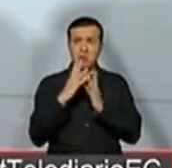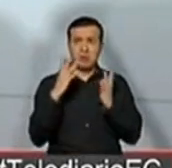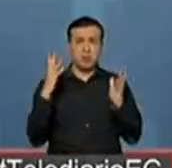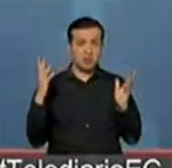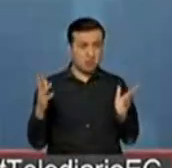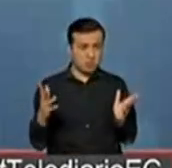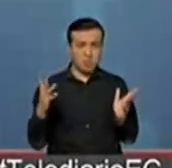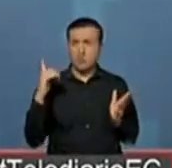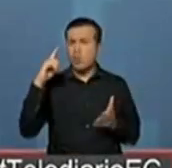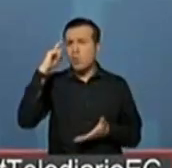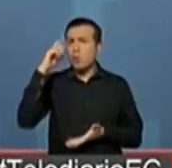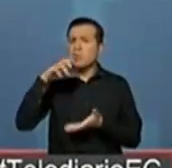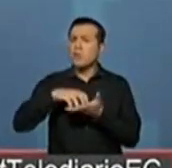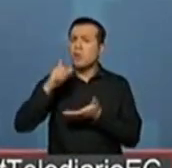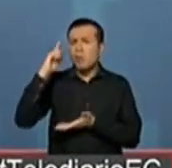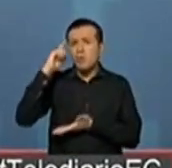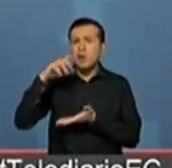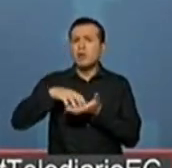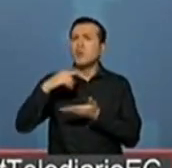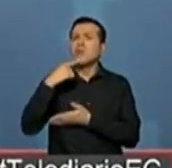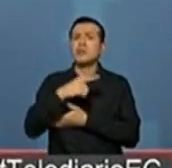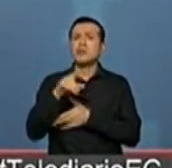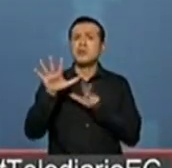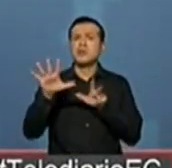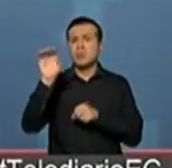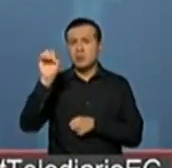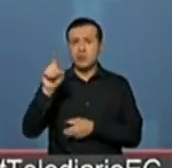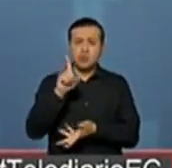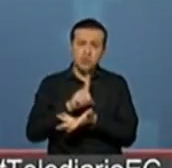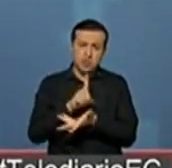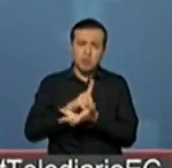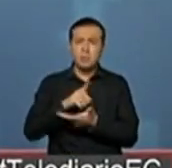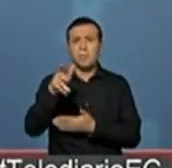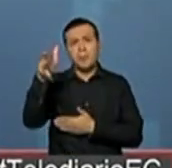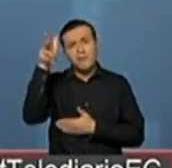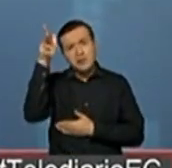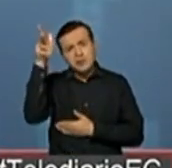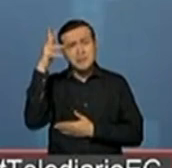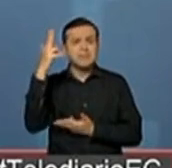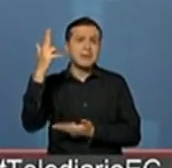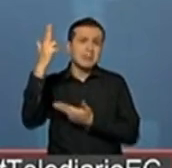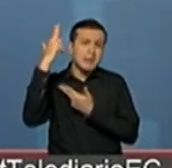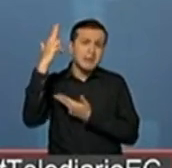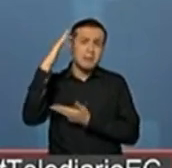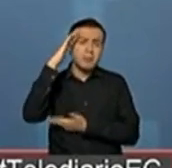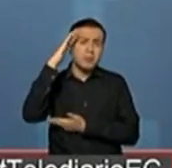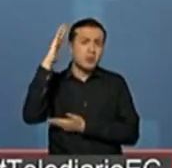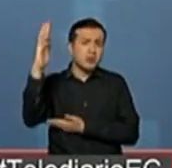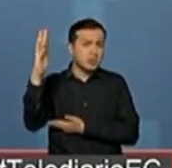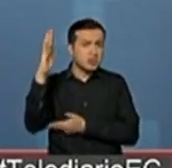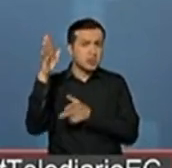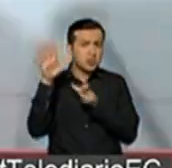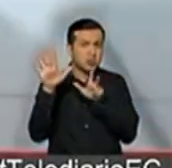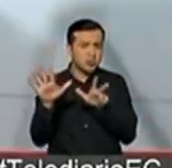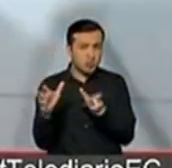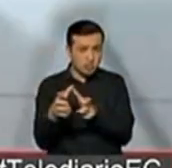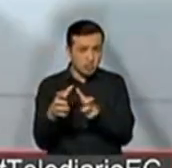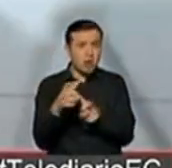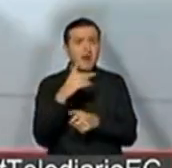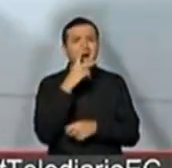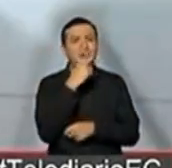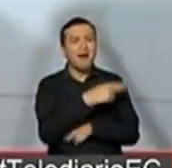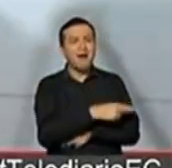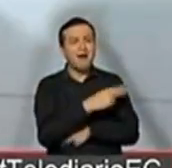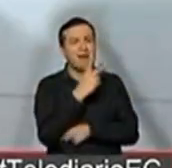gobierno tres. Dice que son la mayoría, el 80% son médicos, son profesores, son militares, son policías. Eso es una falacia